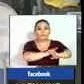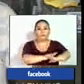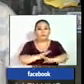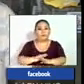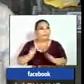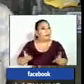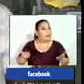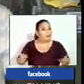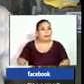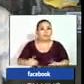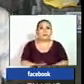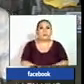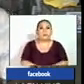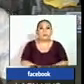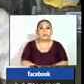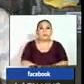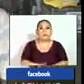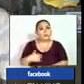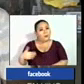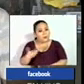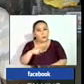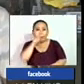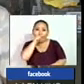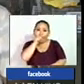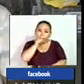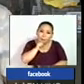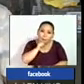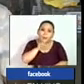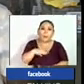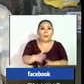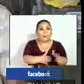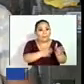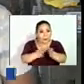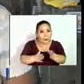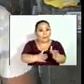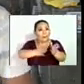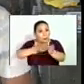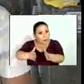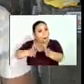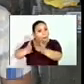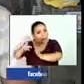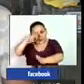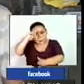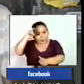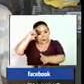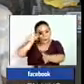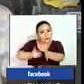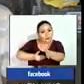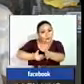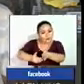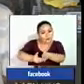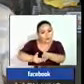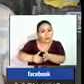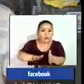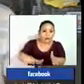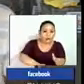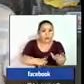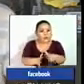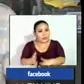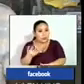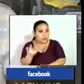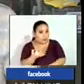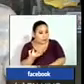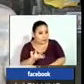Entonces, pues con paciencia, esto se va a ir aperturando poco a poco. A veces hay cosas que son necesarias, por